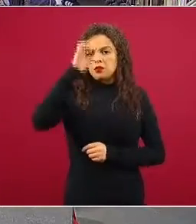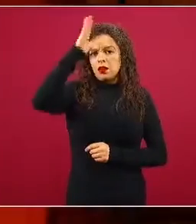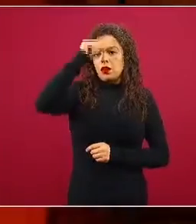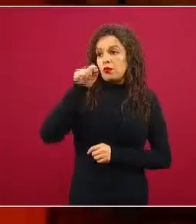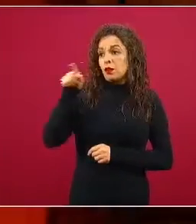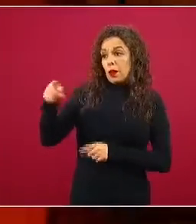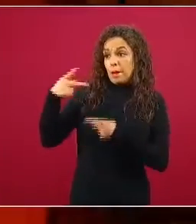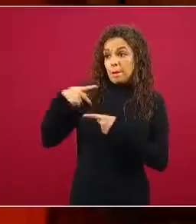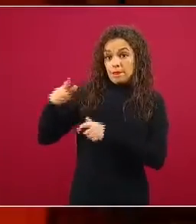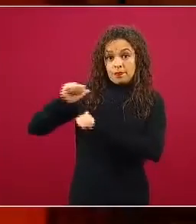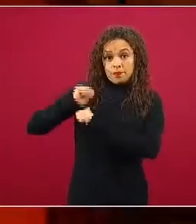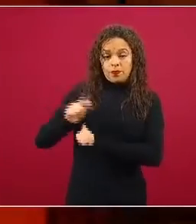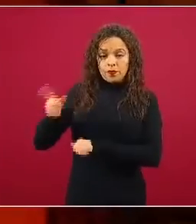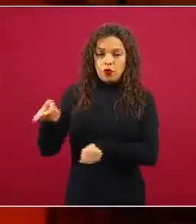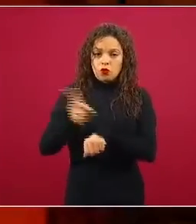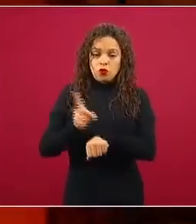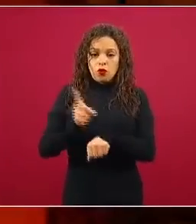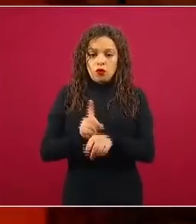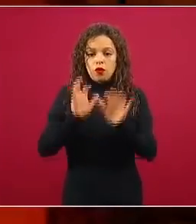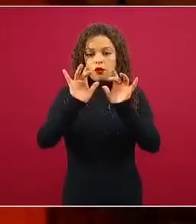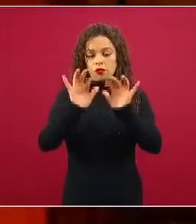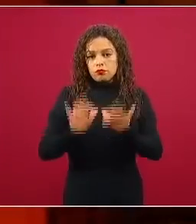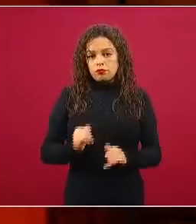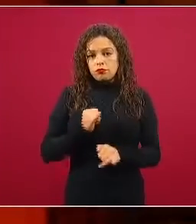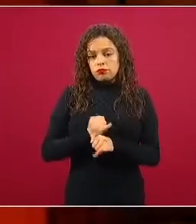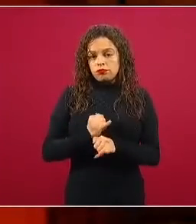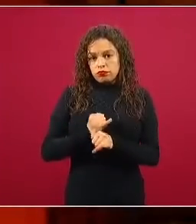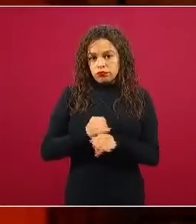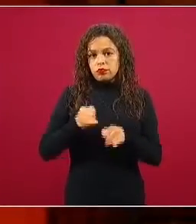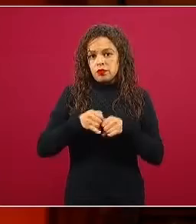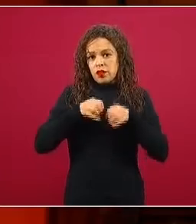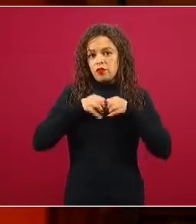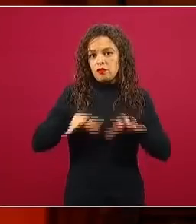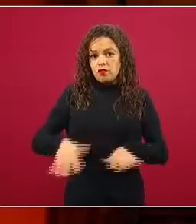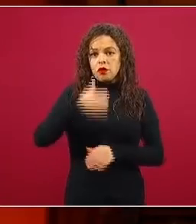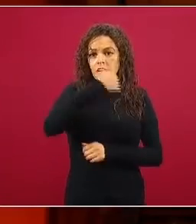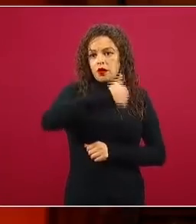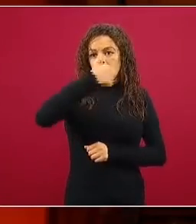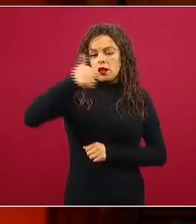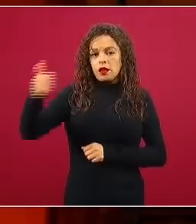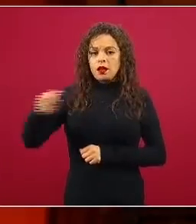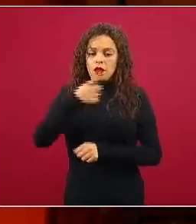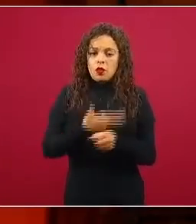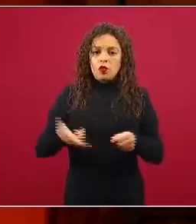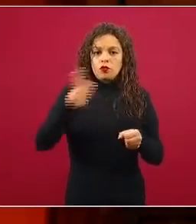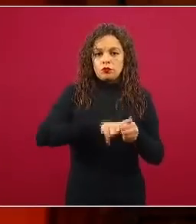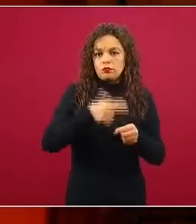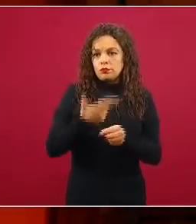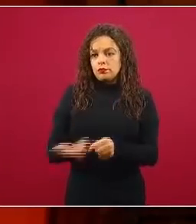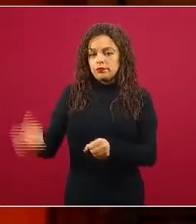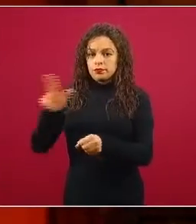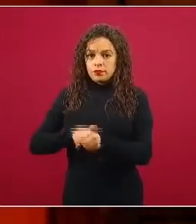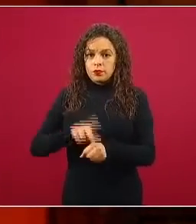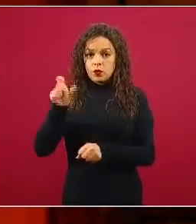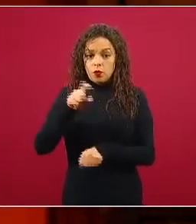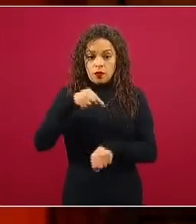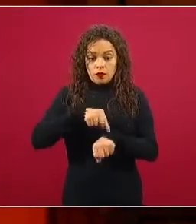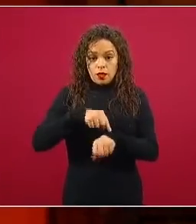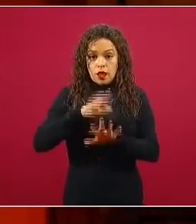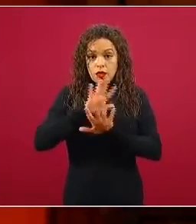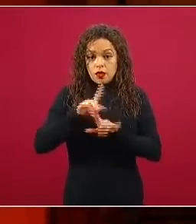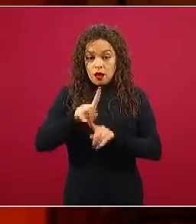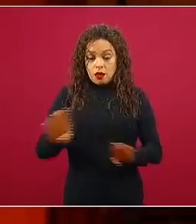encarga de levantar la información al interior de la unidad hospitalaria y a la hora del corte emitirla para nosotros poder